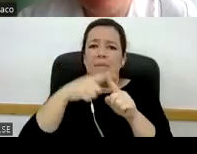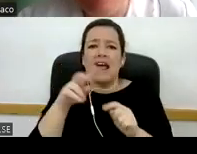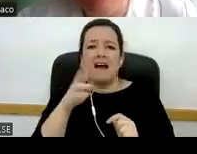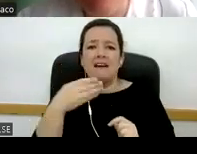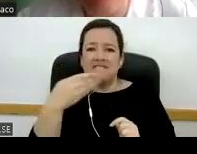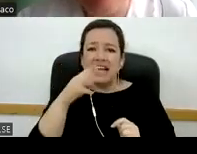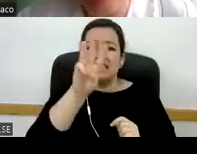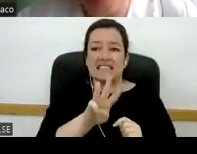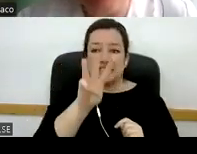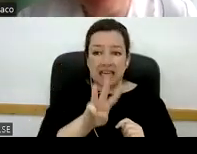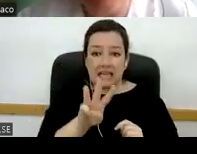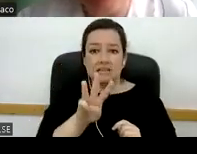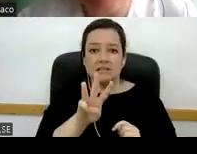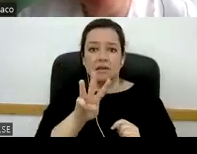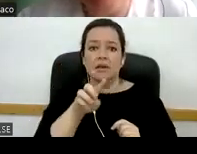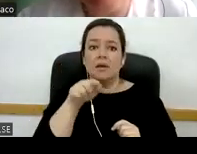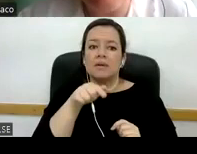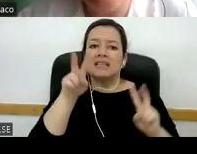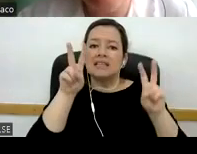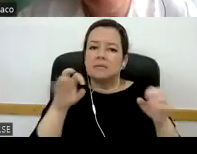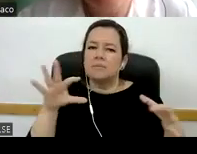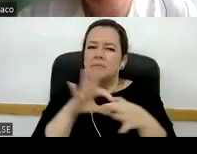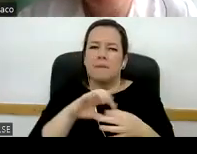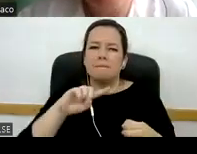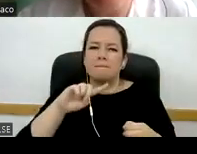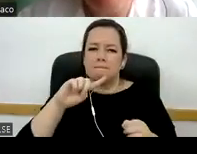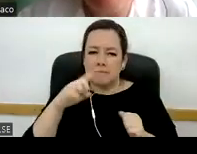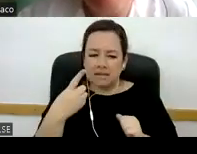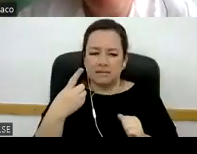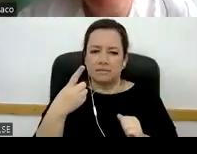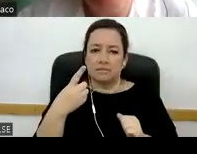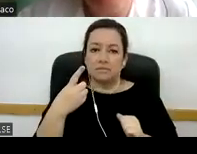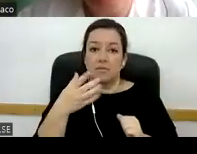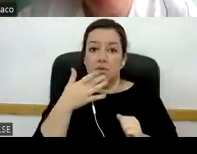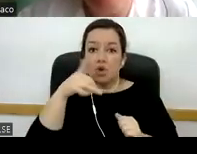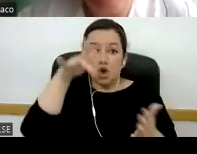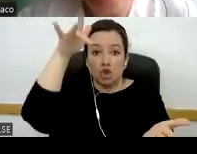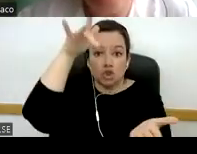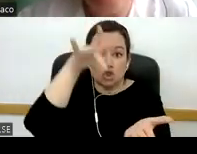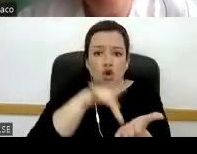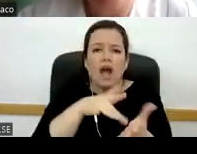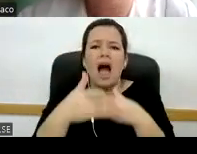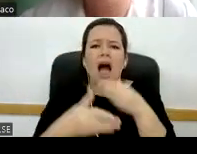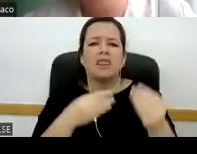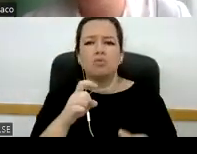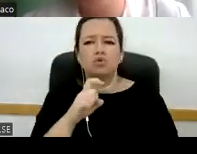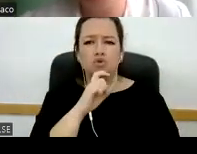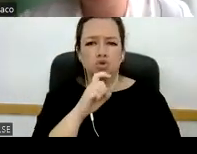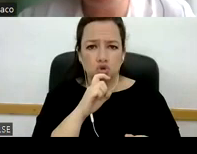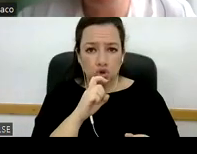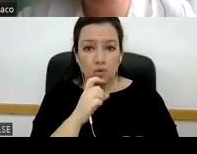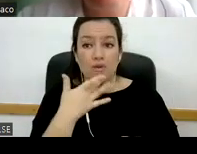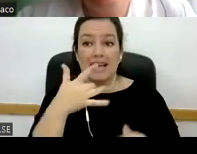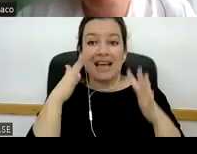vitamina B3, que es la que nos puede ayudar más con la homocisteína. Por lo tanto, en esta situación lo que haríamos, o el riesgo